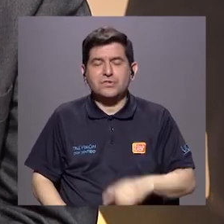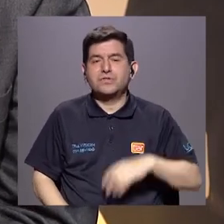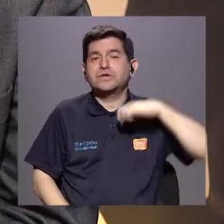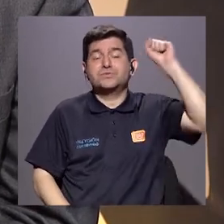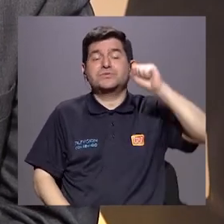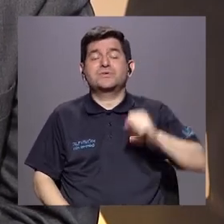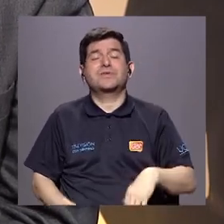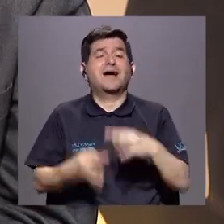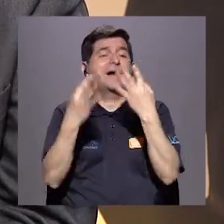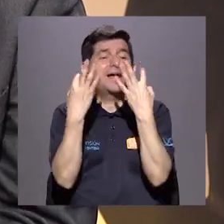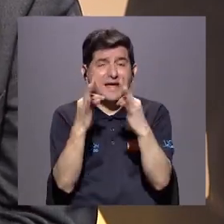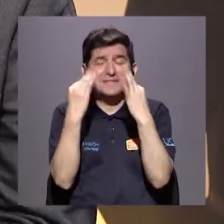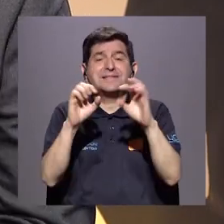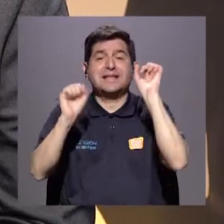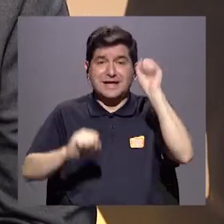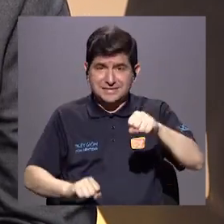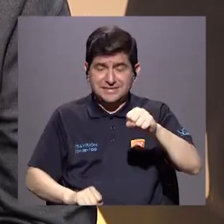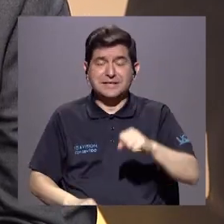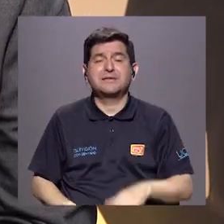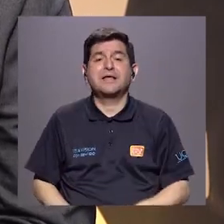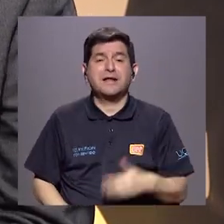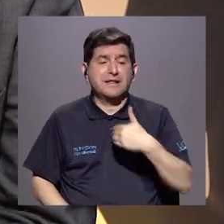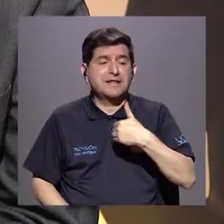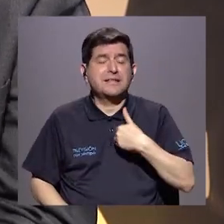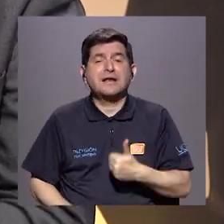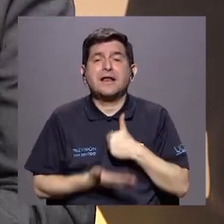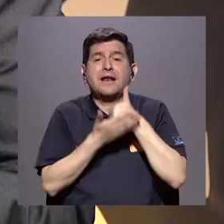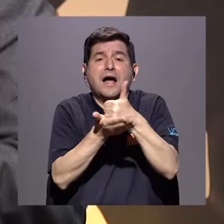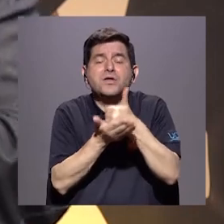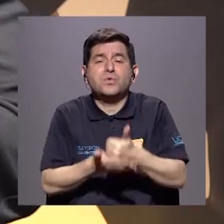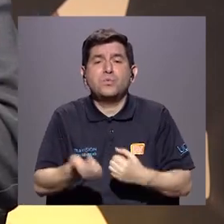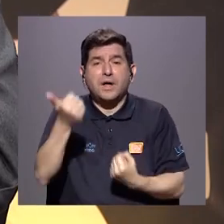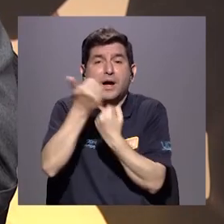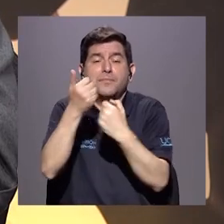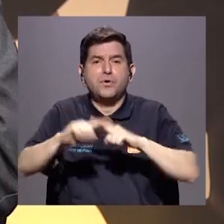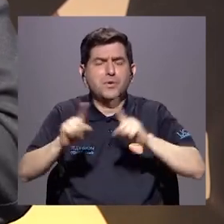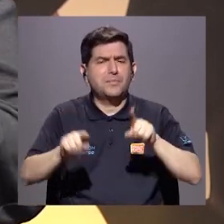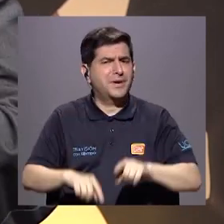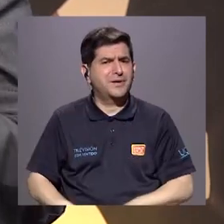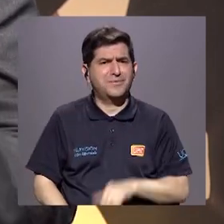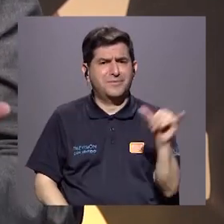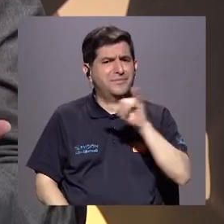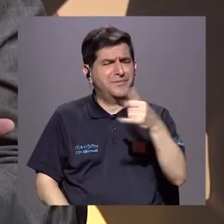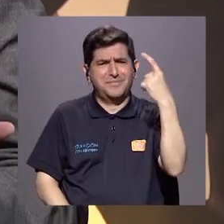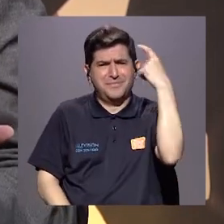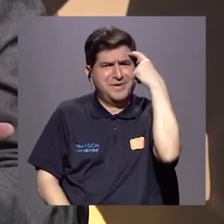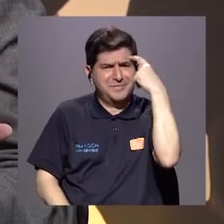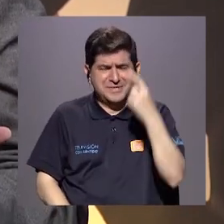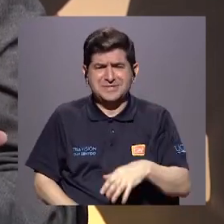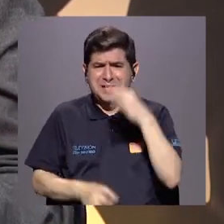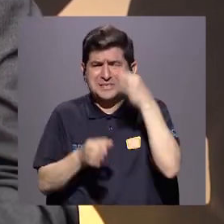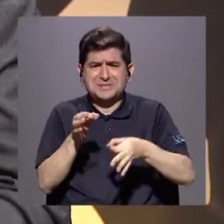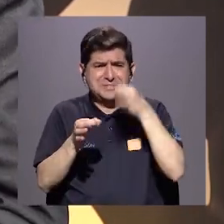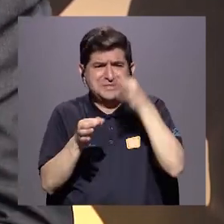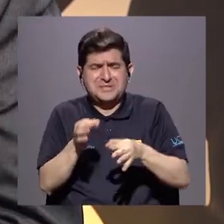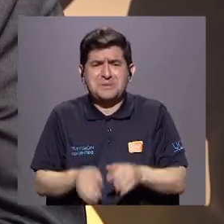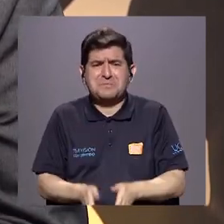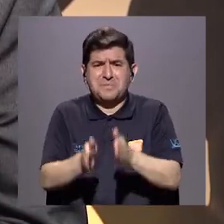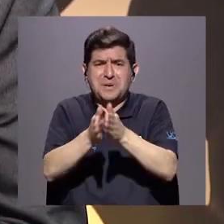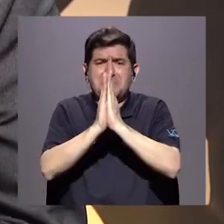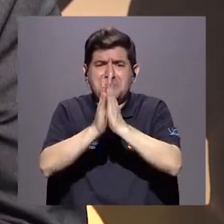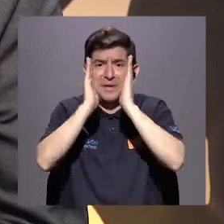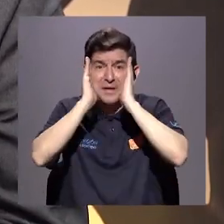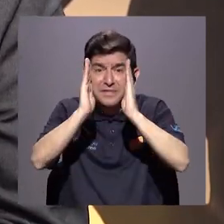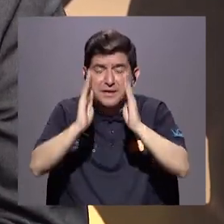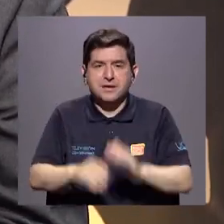desesperado por obtener apoyo y ayuda pero no es muy distinto a pensarlo como una simple llamada de atención y esto es muy